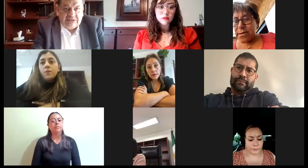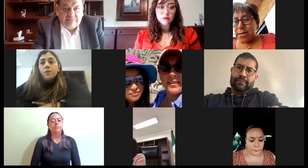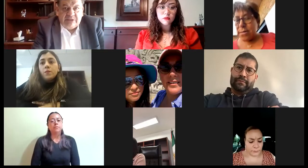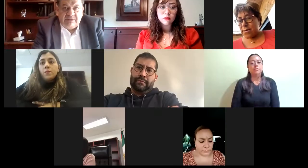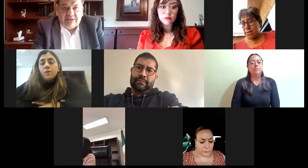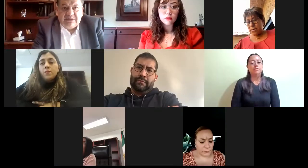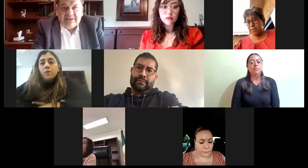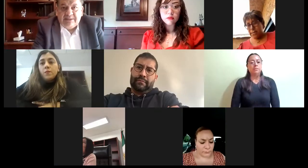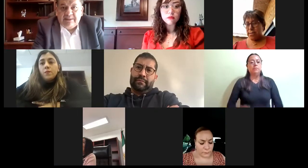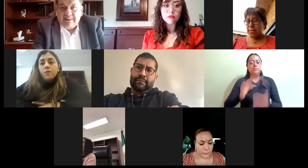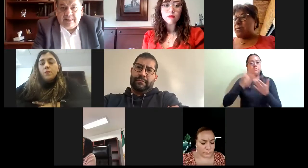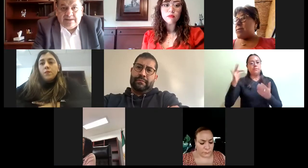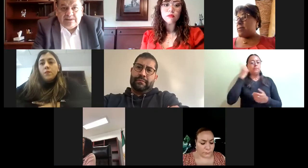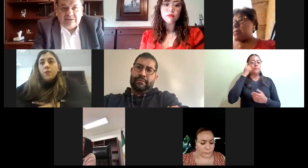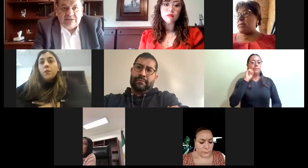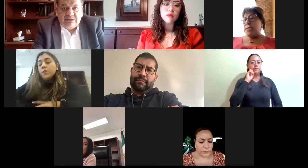Gracias, diputada Marta.